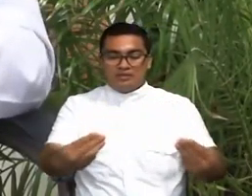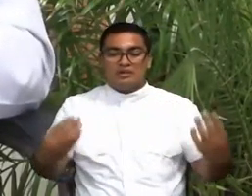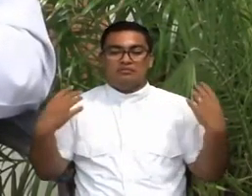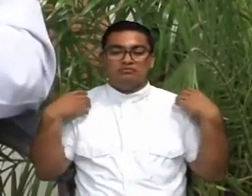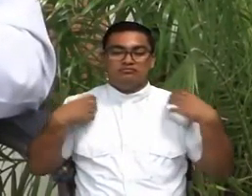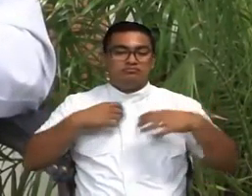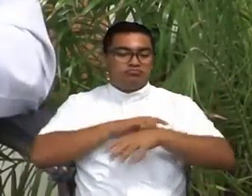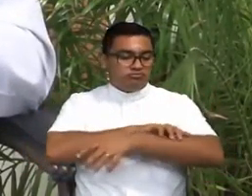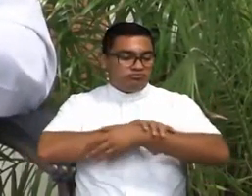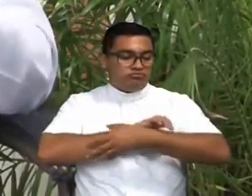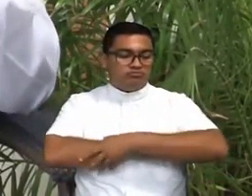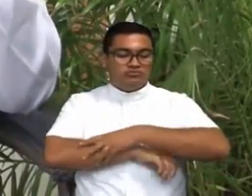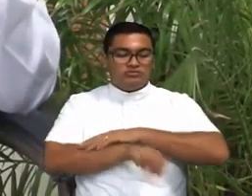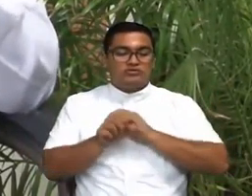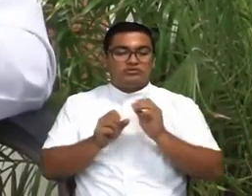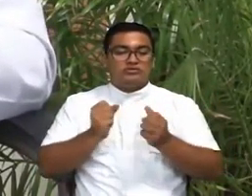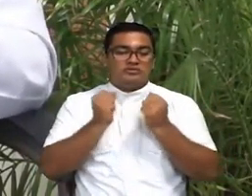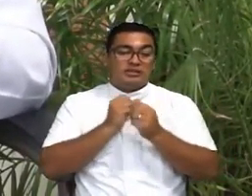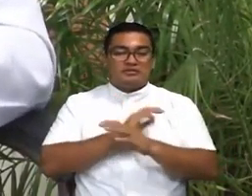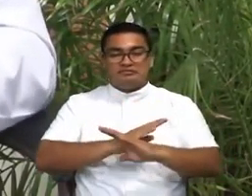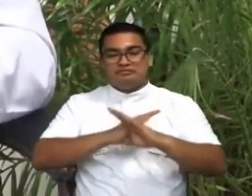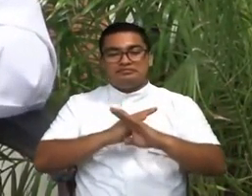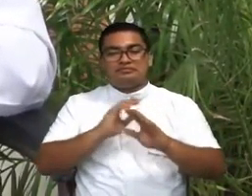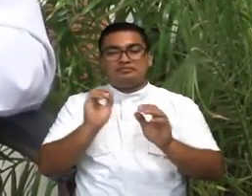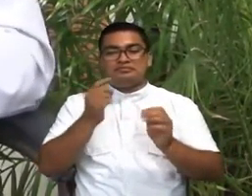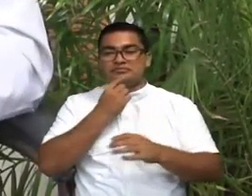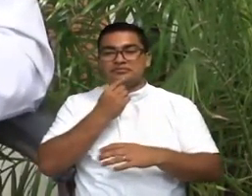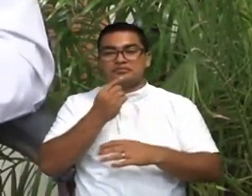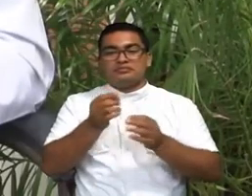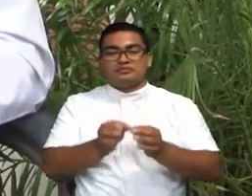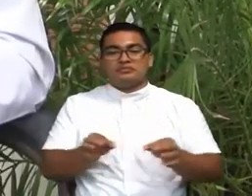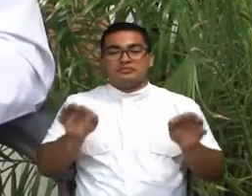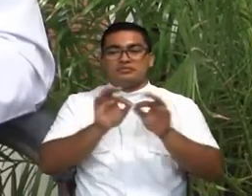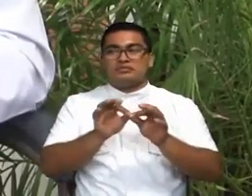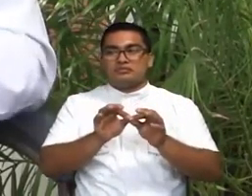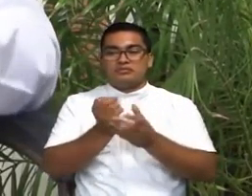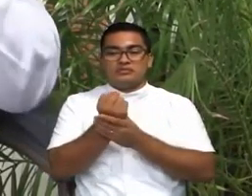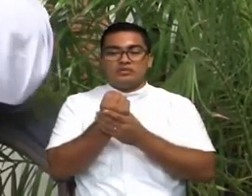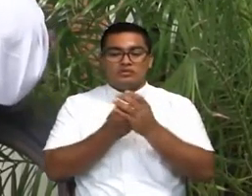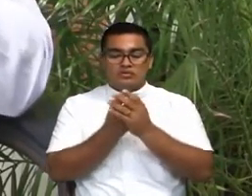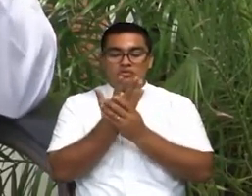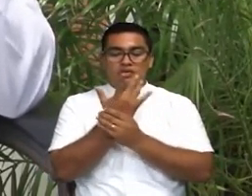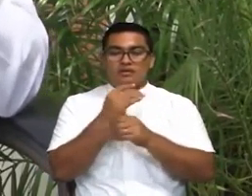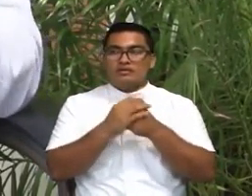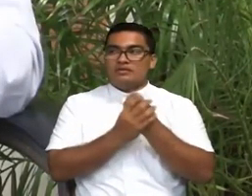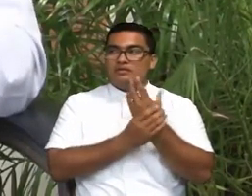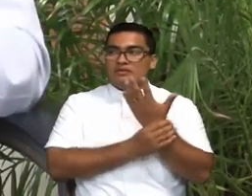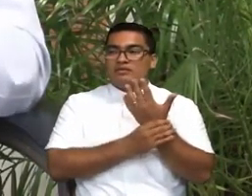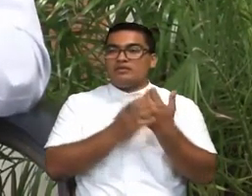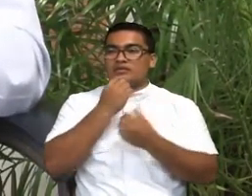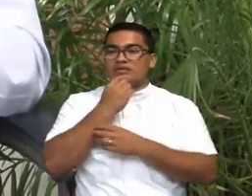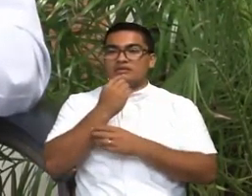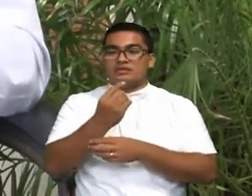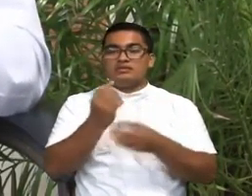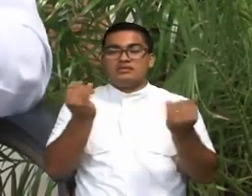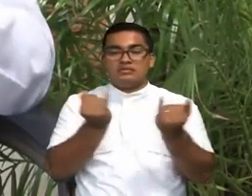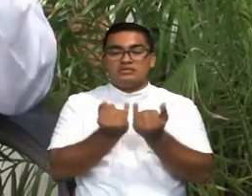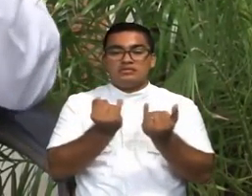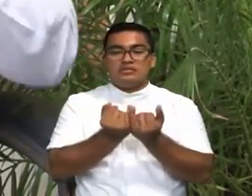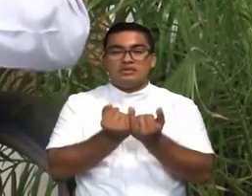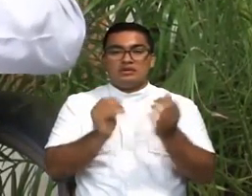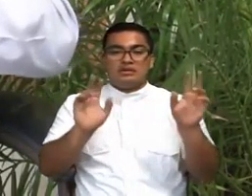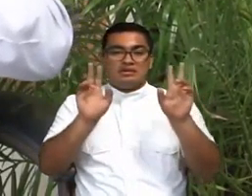¿ya? Tiene que tener su abrigo, sus guantes, ¿ya? Su mascarilla, porque no solamente es el